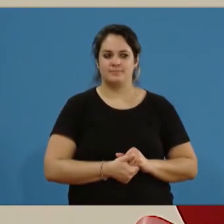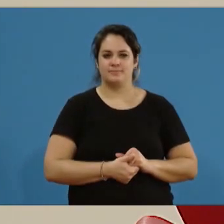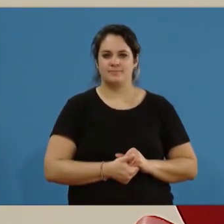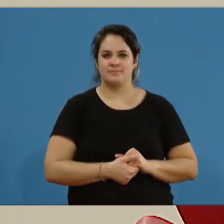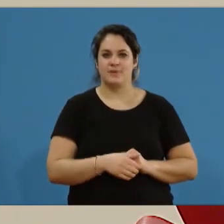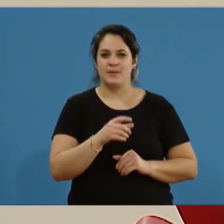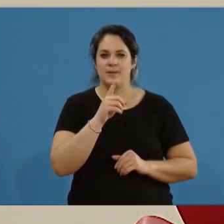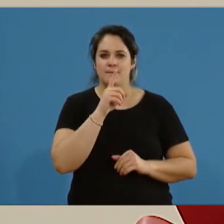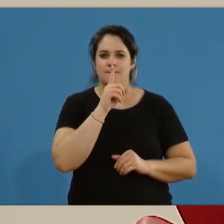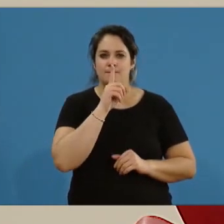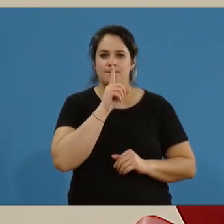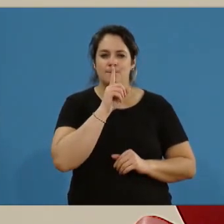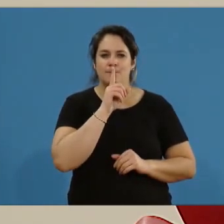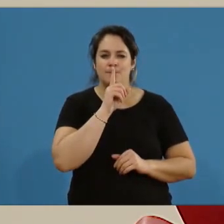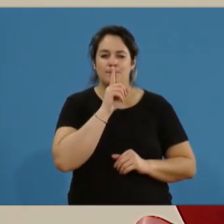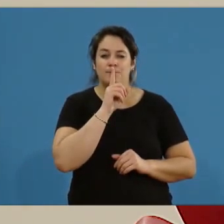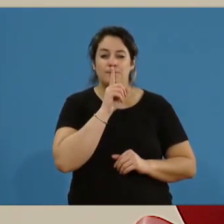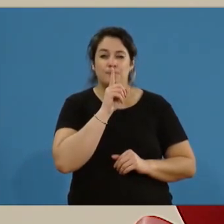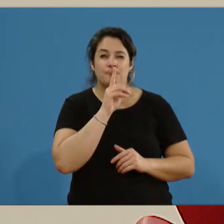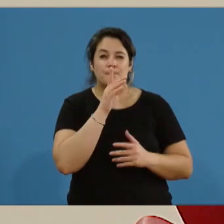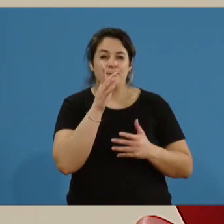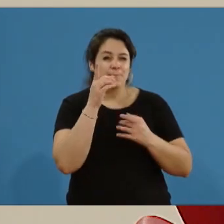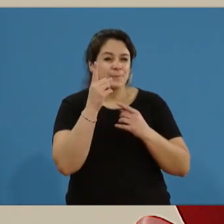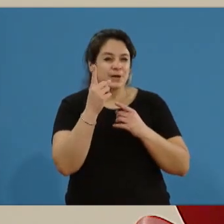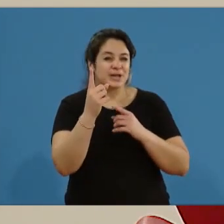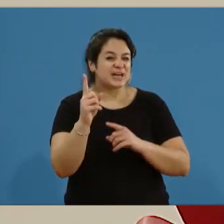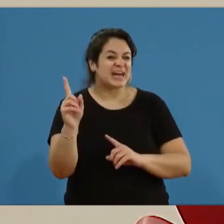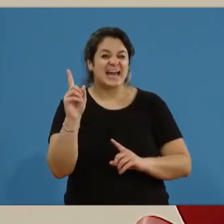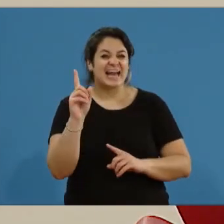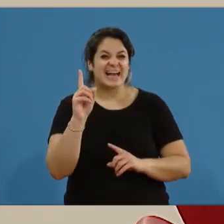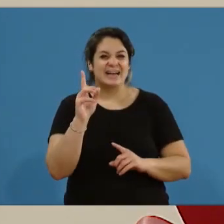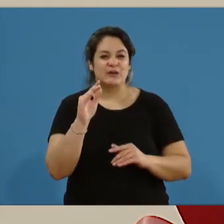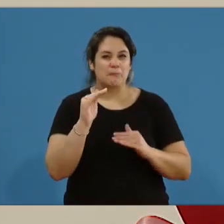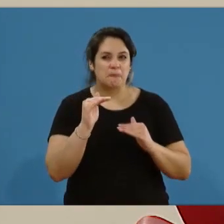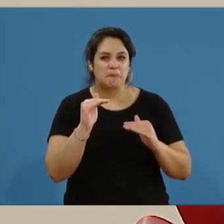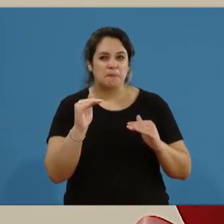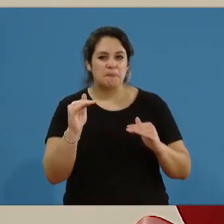Un silencio muy sospechoso.